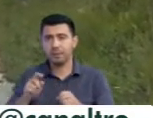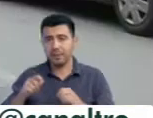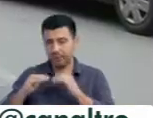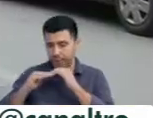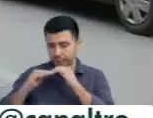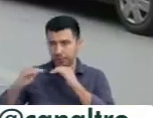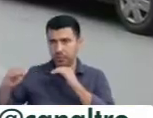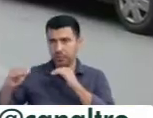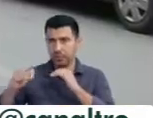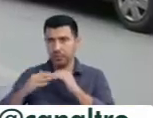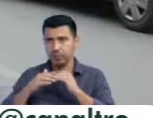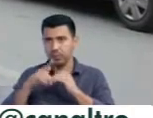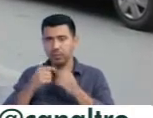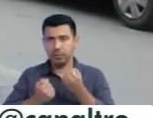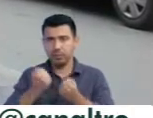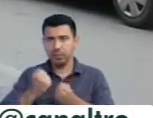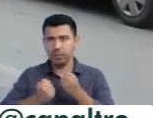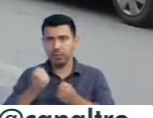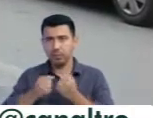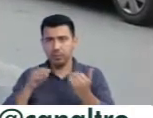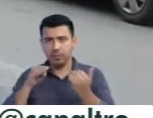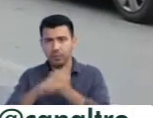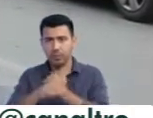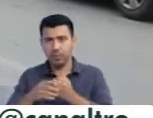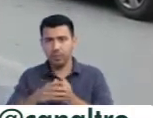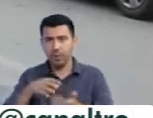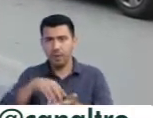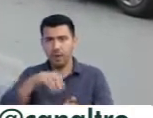el terreno y garantizar la movilidad de los vehículos que cubren la ruta Málaga-Concepción.